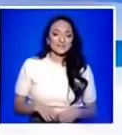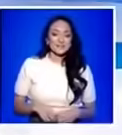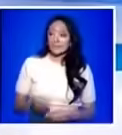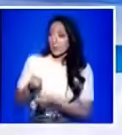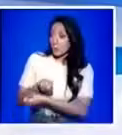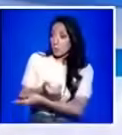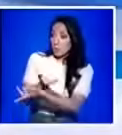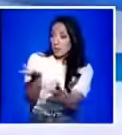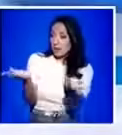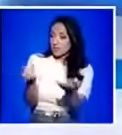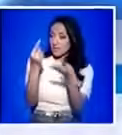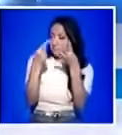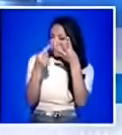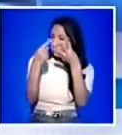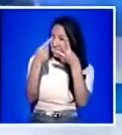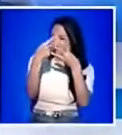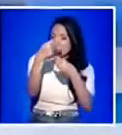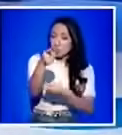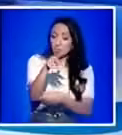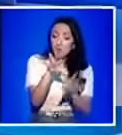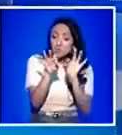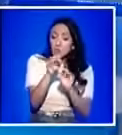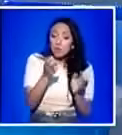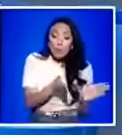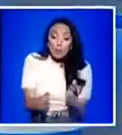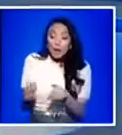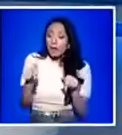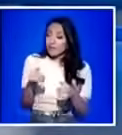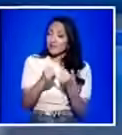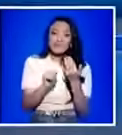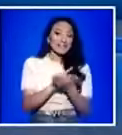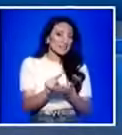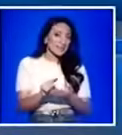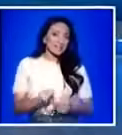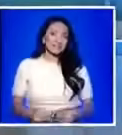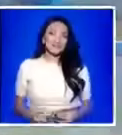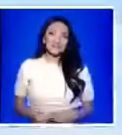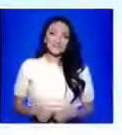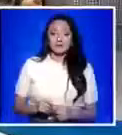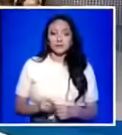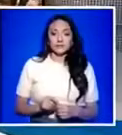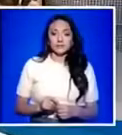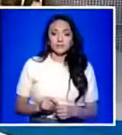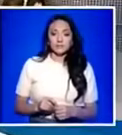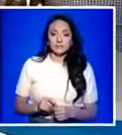Estas fueron algunas de las opciones para que arme el plan este fin de semana.